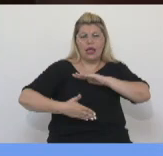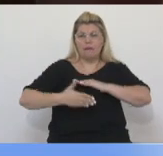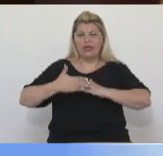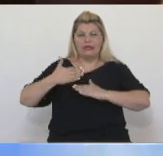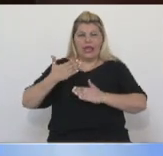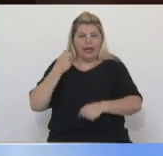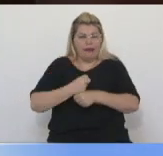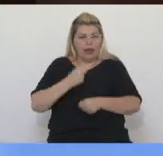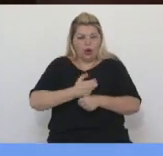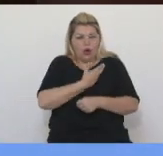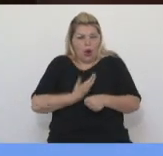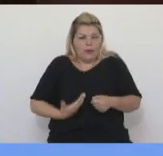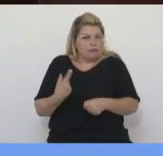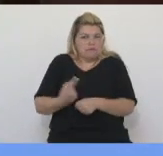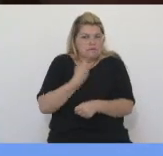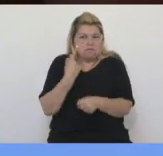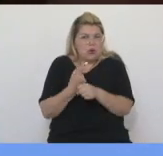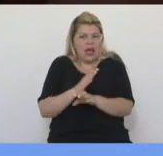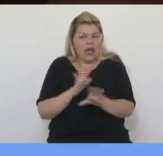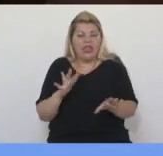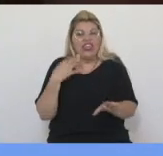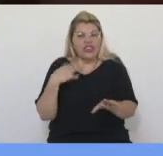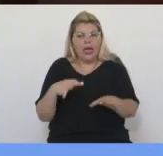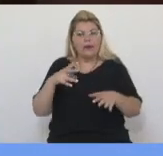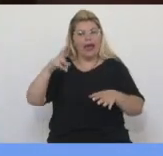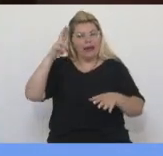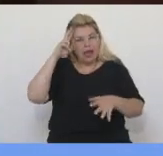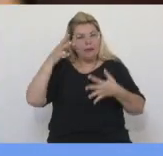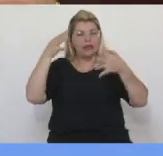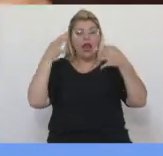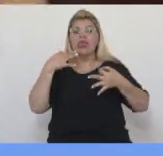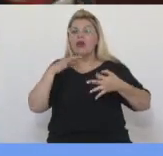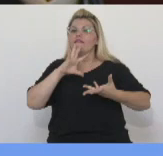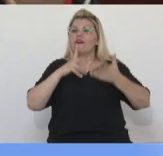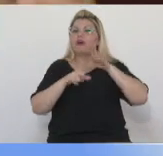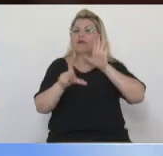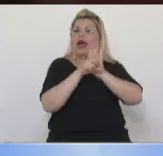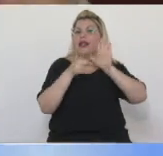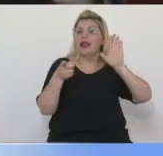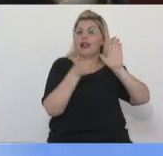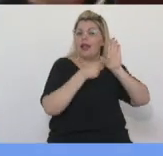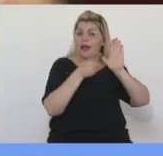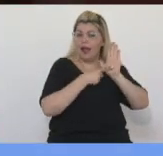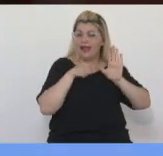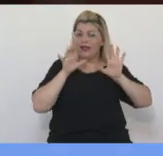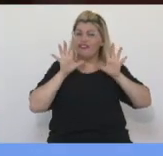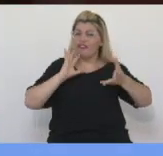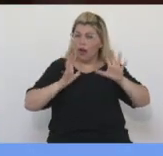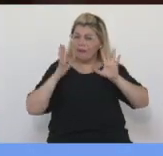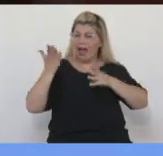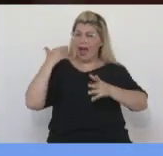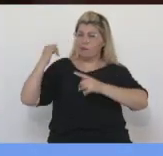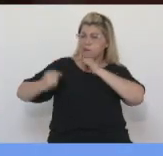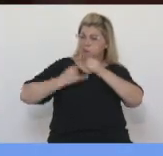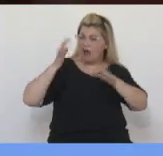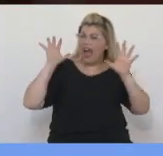tienen que hacerlo como corresponde y tiene que ser legal estos son maniobras de